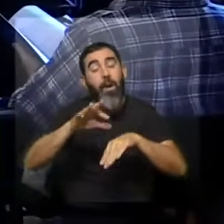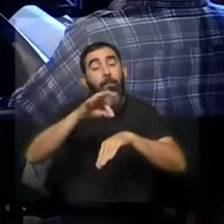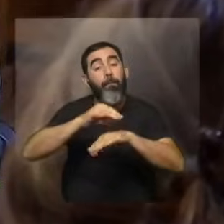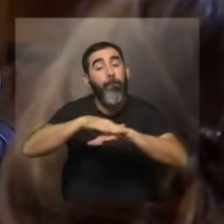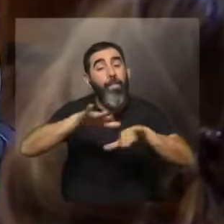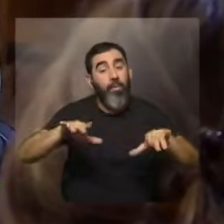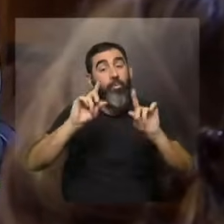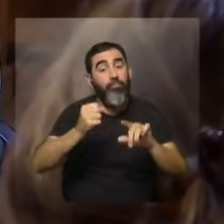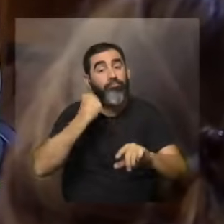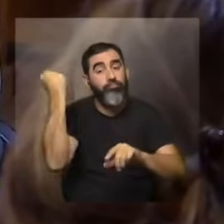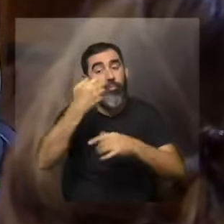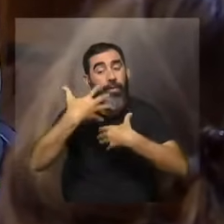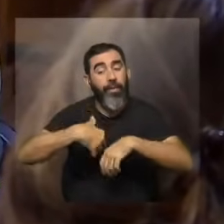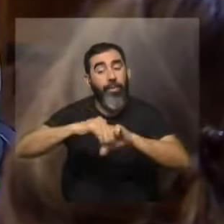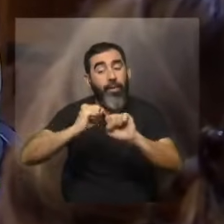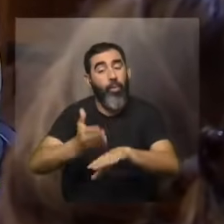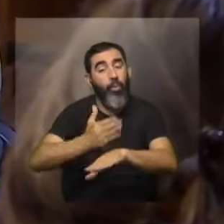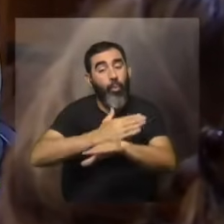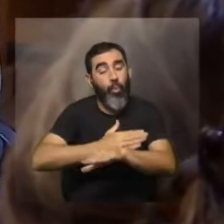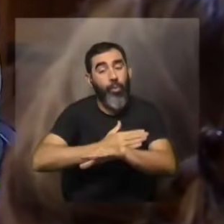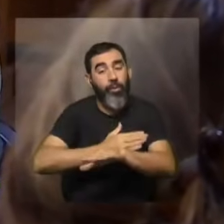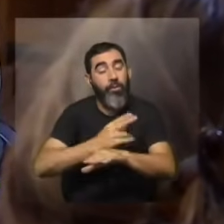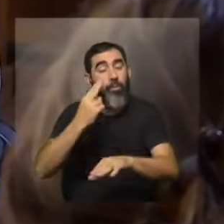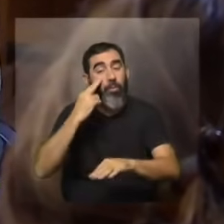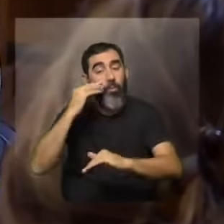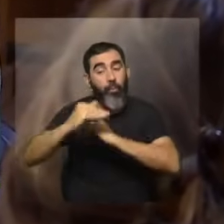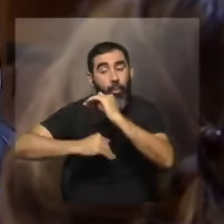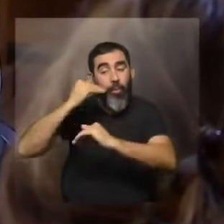una muy importante detección oportuna de esas alteraciones de